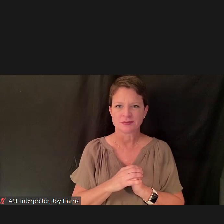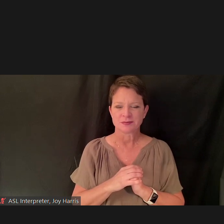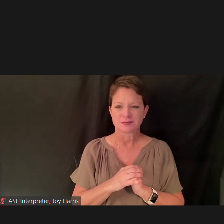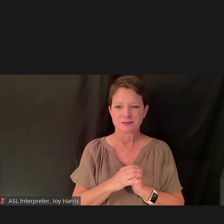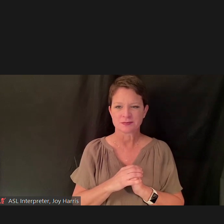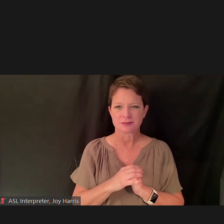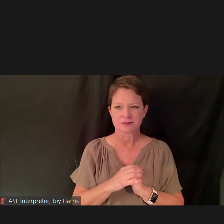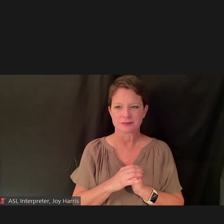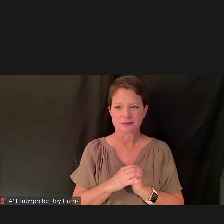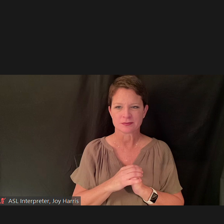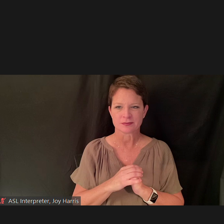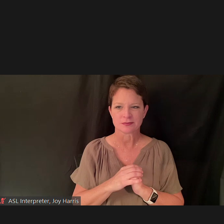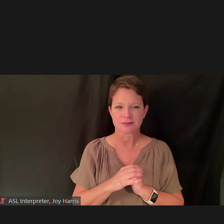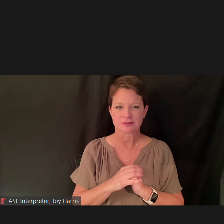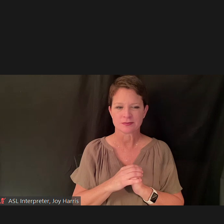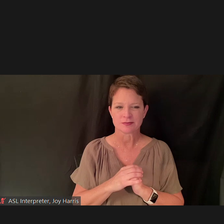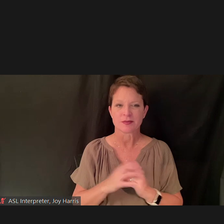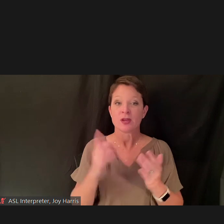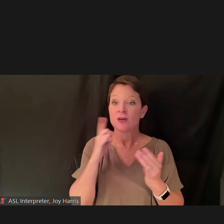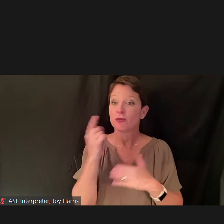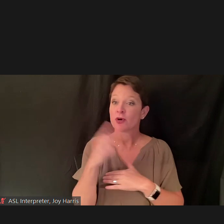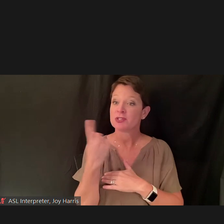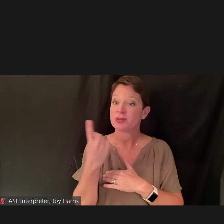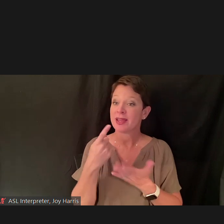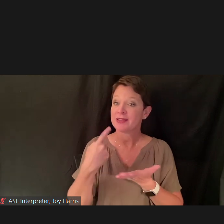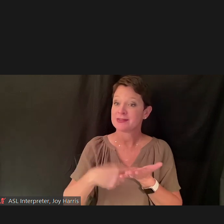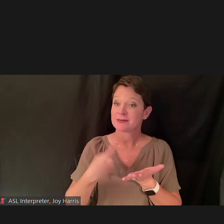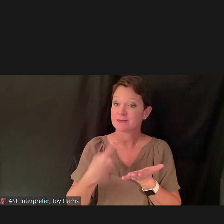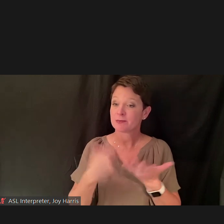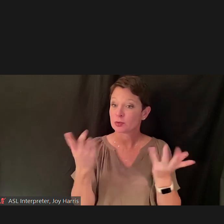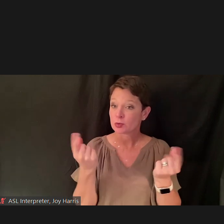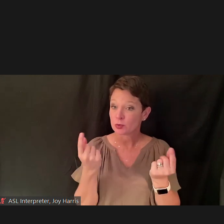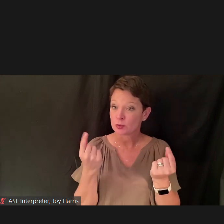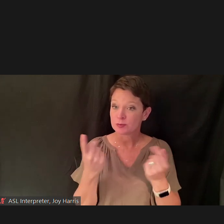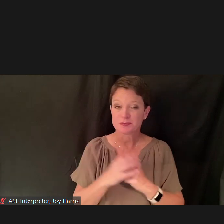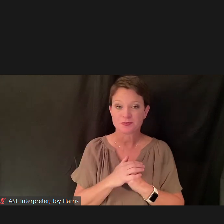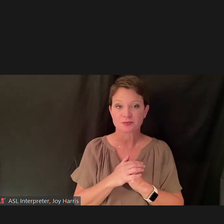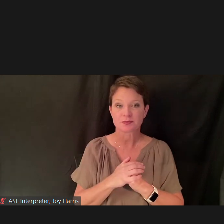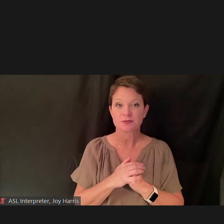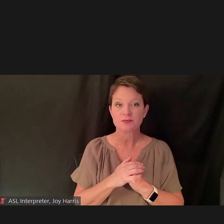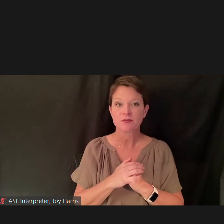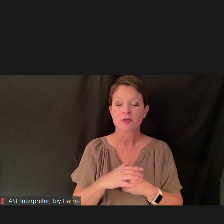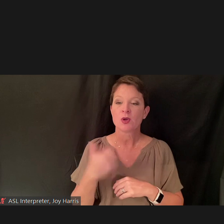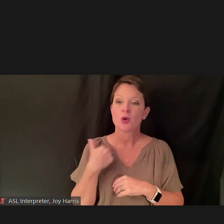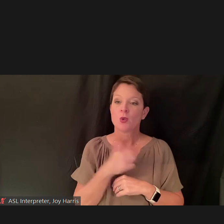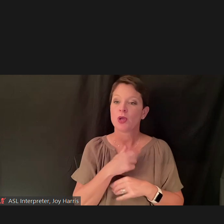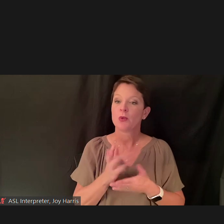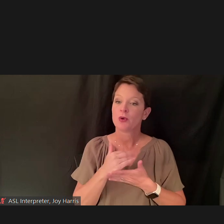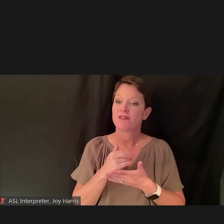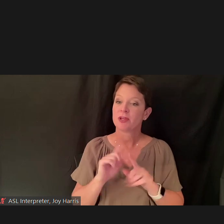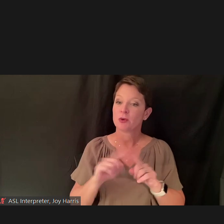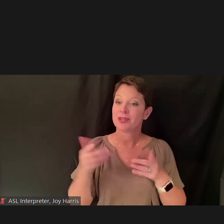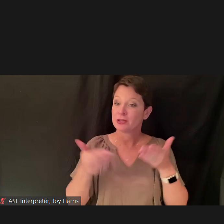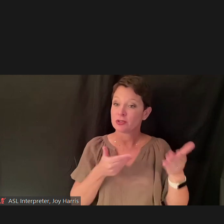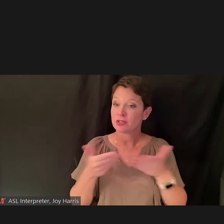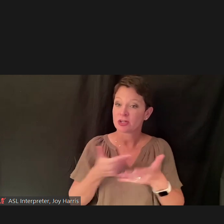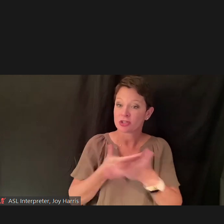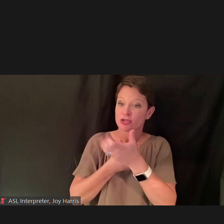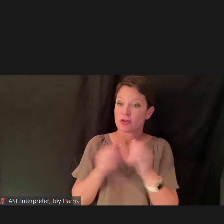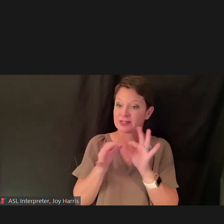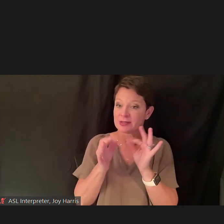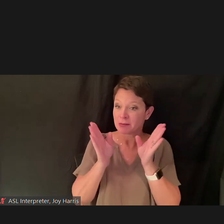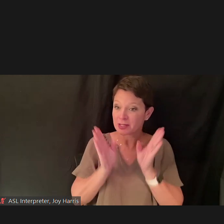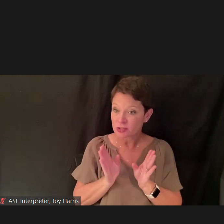preguntas. And so for today's agenda, La agenda de we will hoy, be going over introduction of trusted